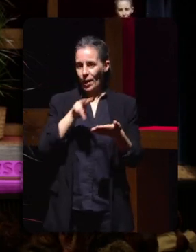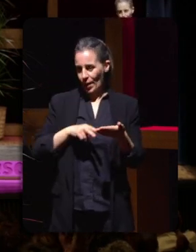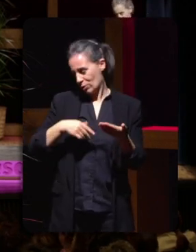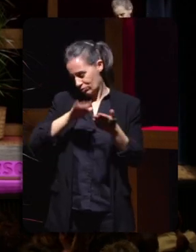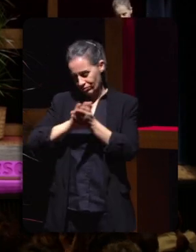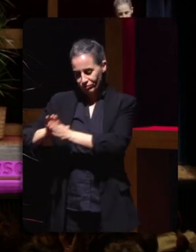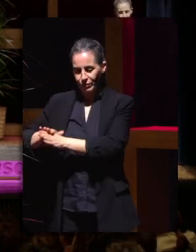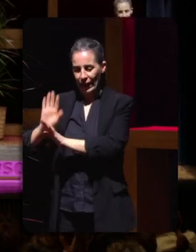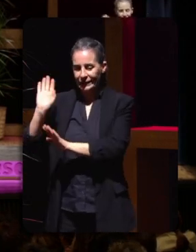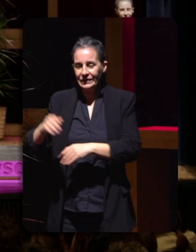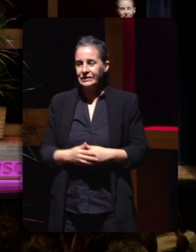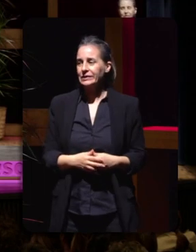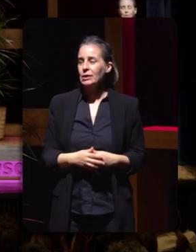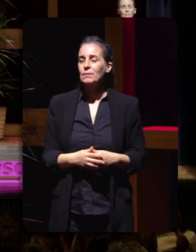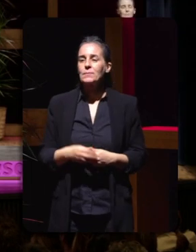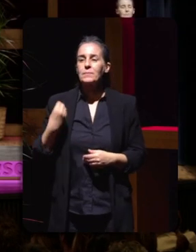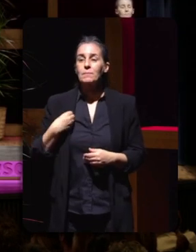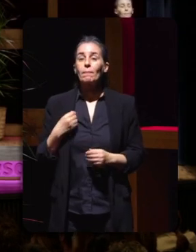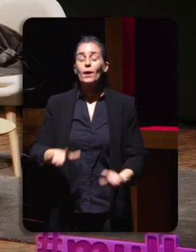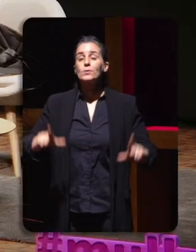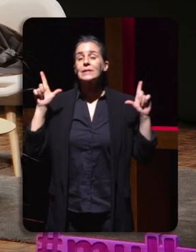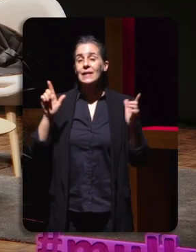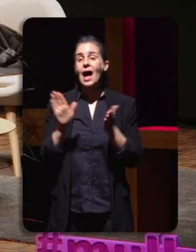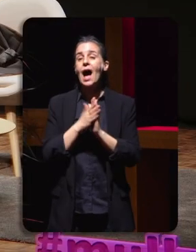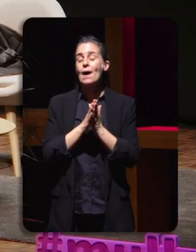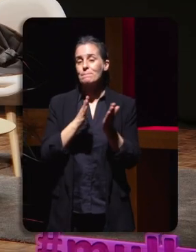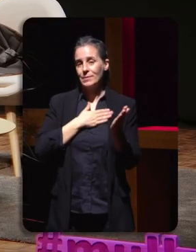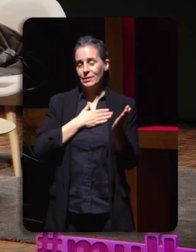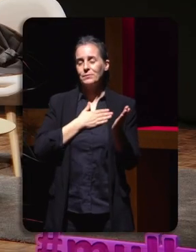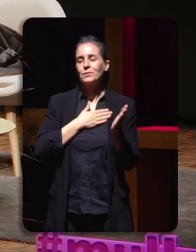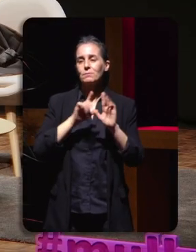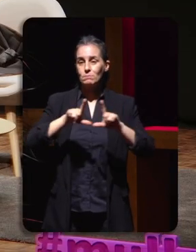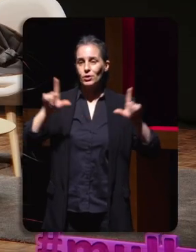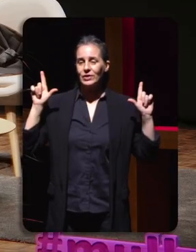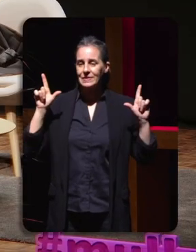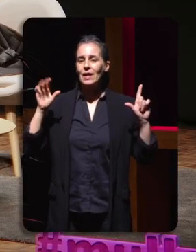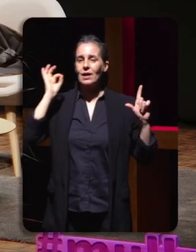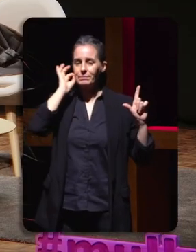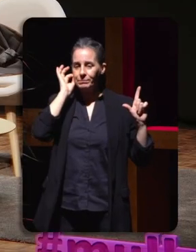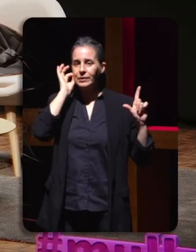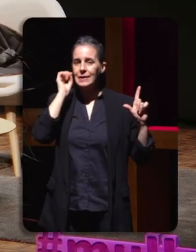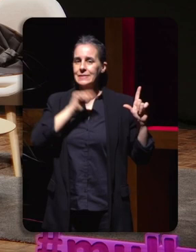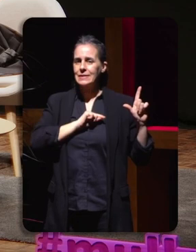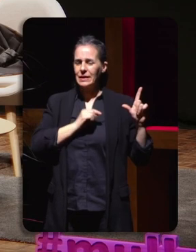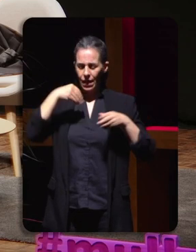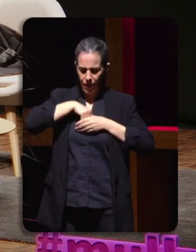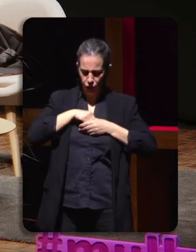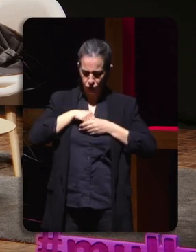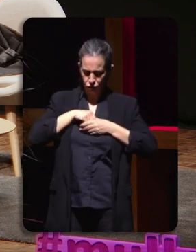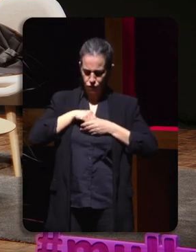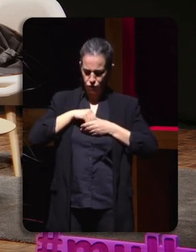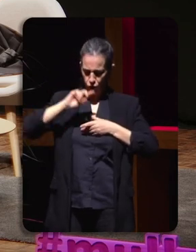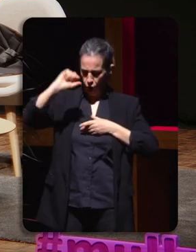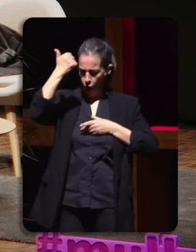movida la prota de mi libro ya digo de pronto tiene como siente que tiene un varón dentro de ella y dice